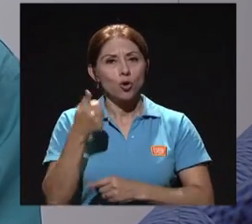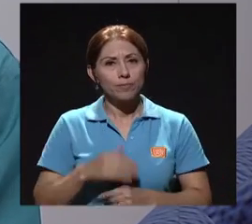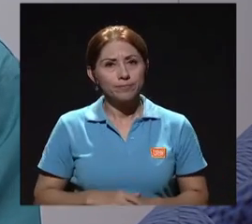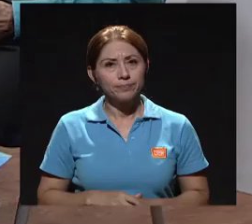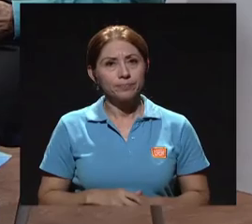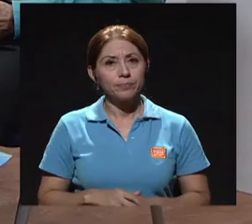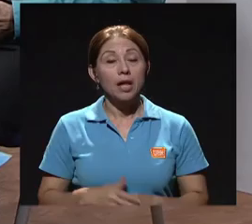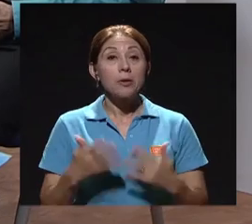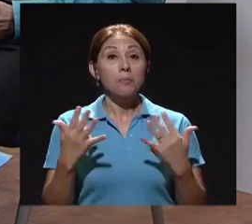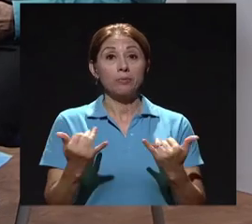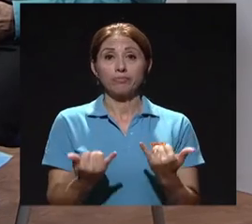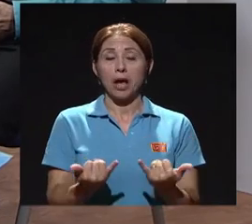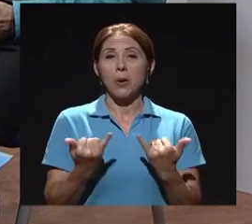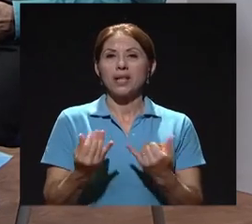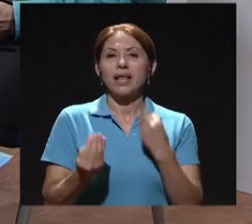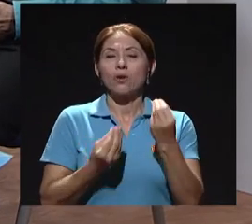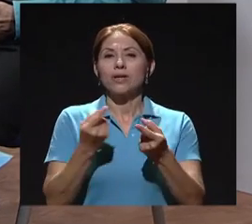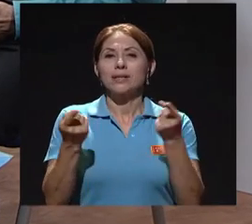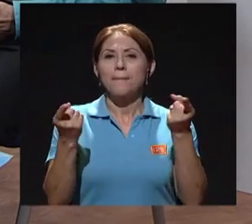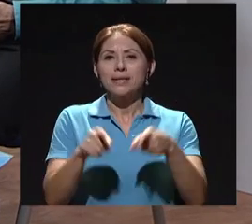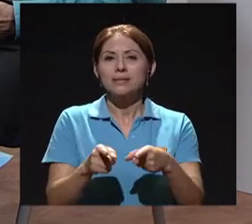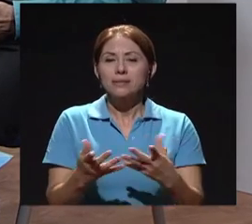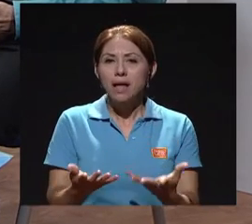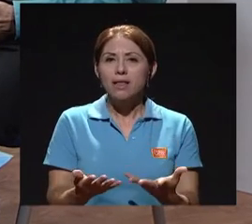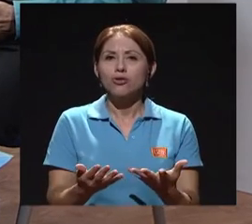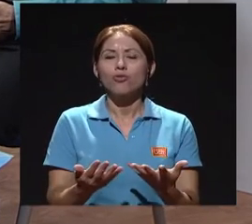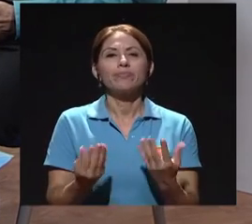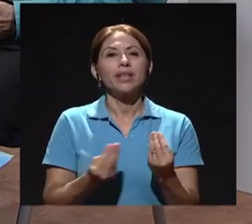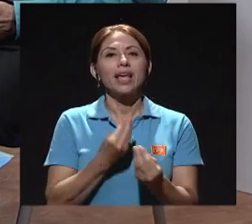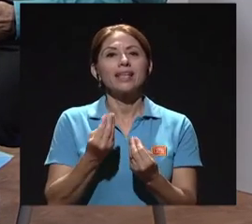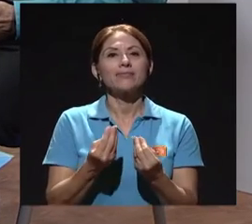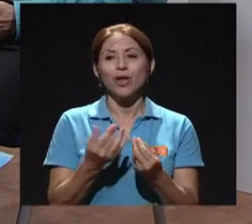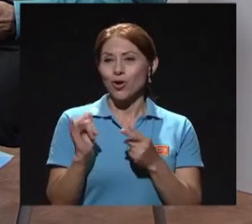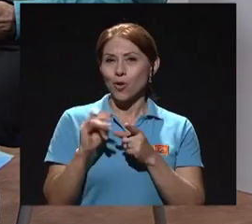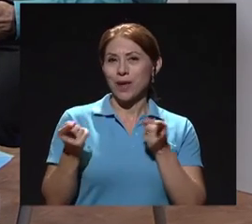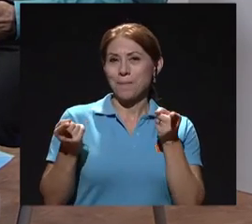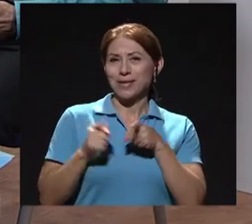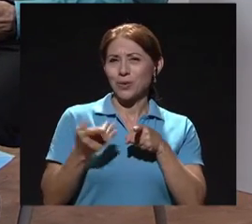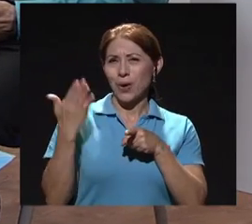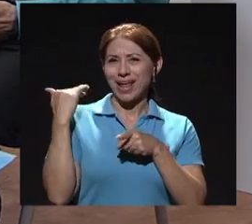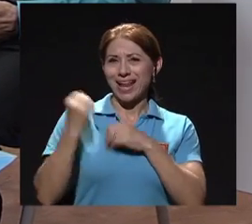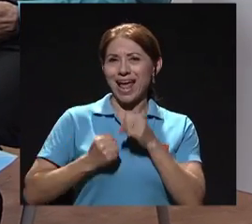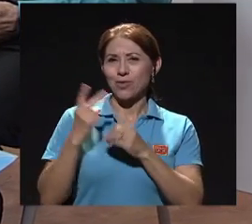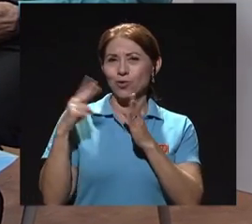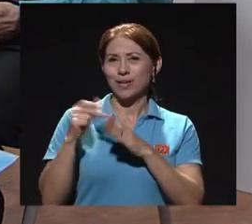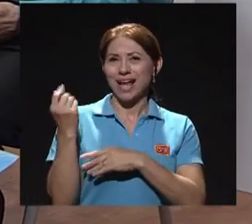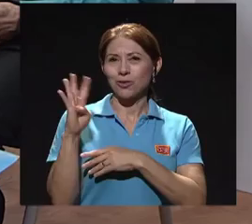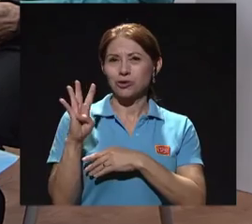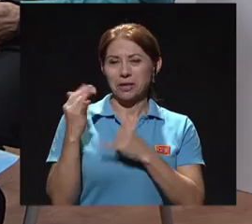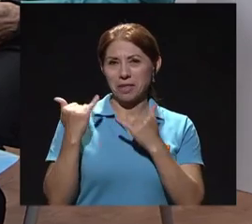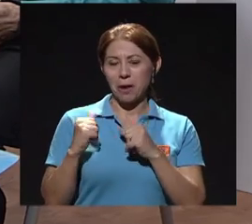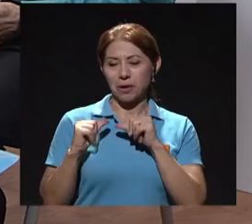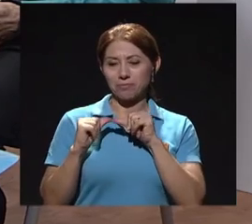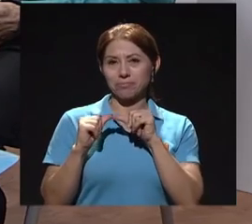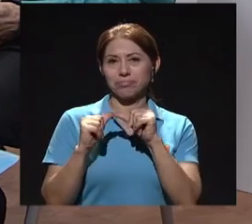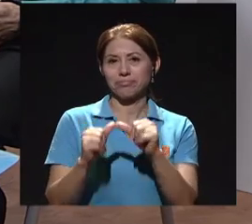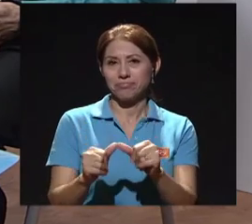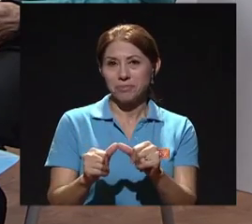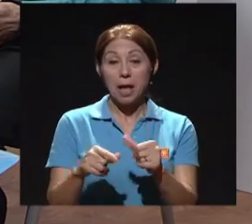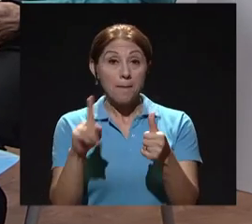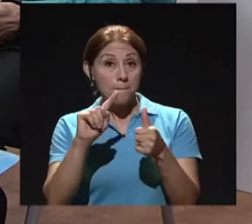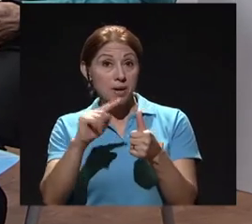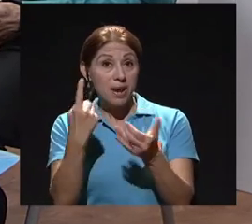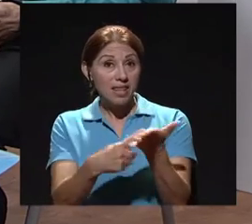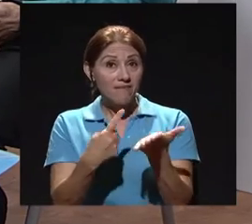mejor pero fundamentalmente ahorita lo que está pasando es una continuación de lo que pasó allá en el año 2014 no se votó